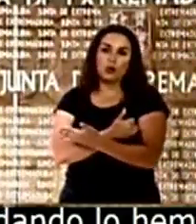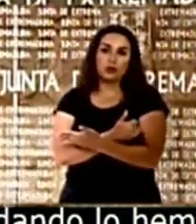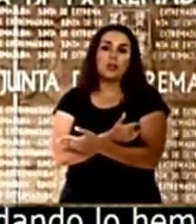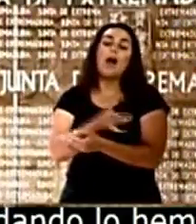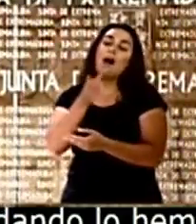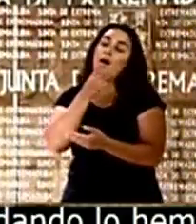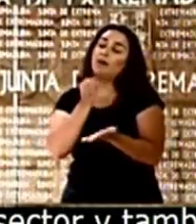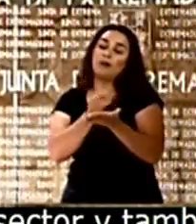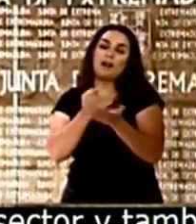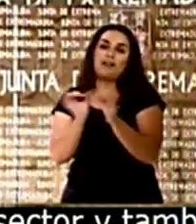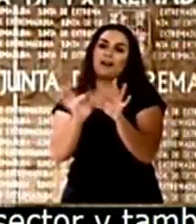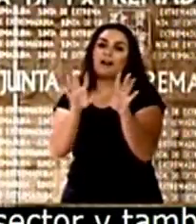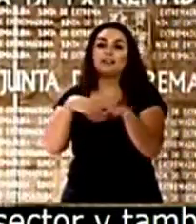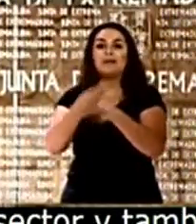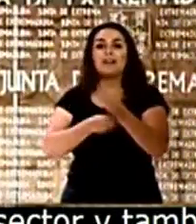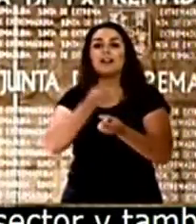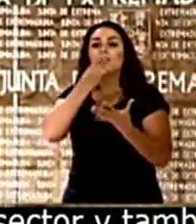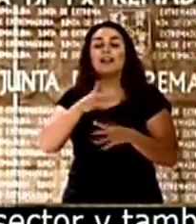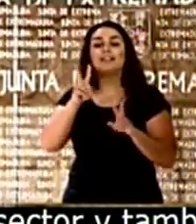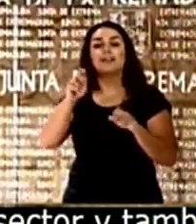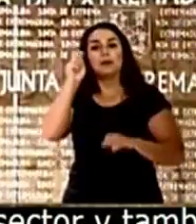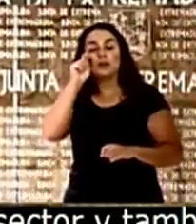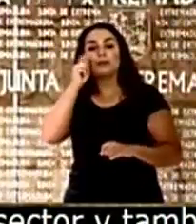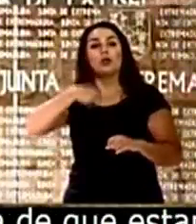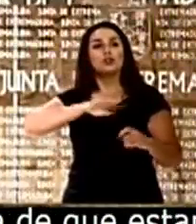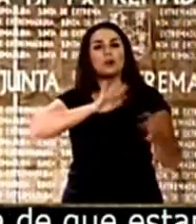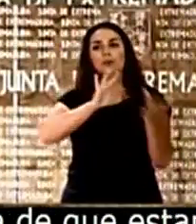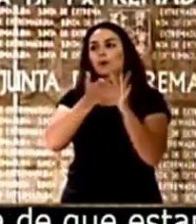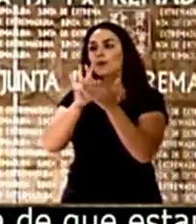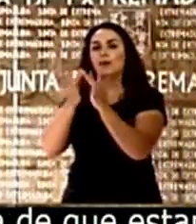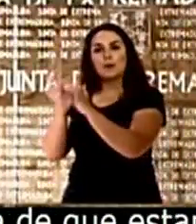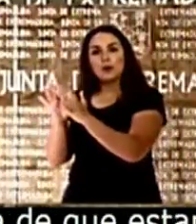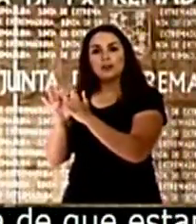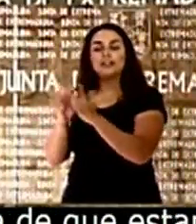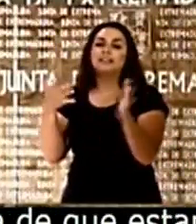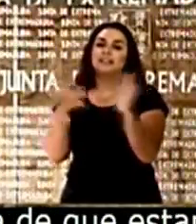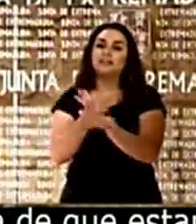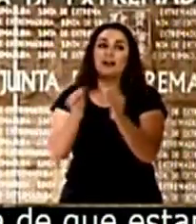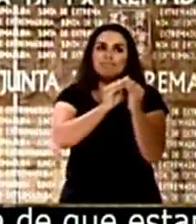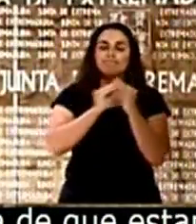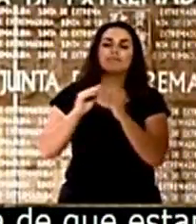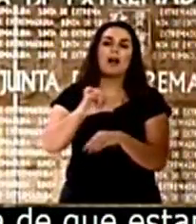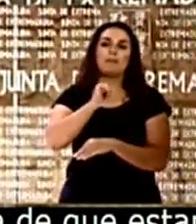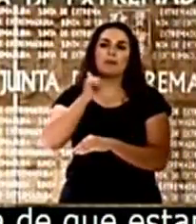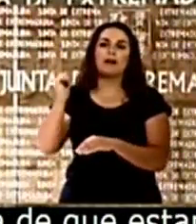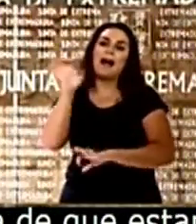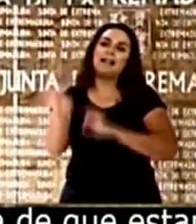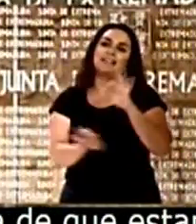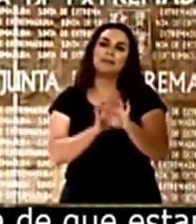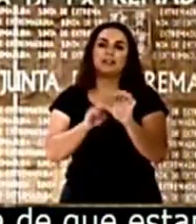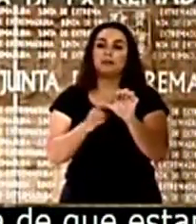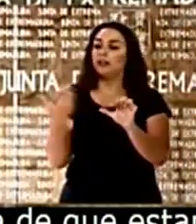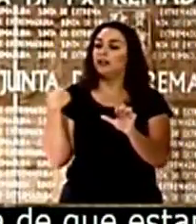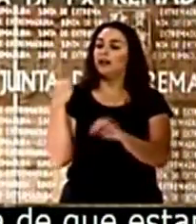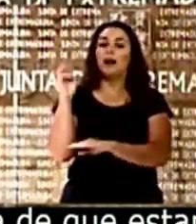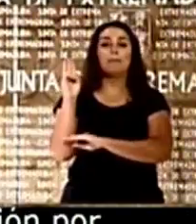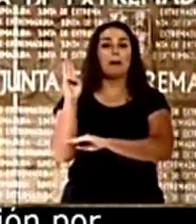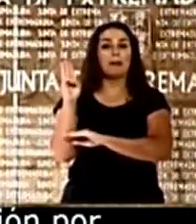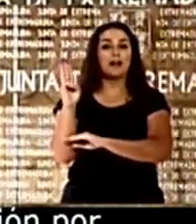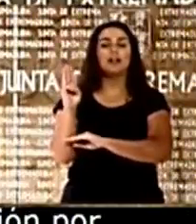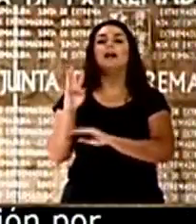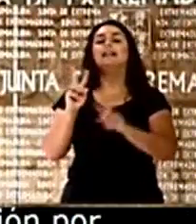de que estamos haciendo bien las cosas en turismo y que estamos hablando con todos los implicados es la aprobación por unanimidad en la Asamblea de Extremadura en el último pleno sobre la